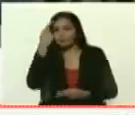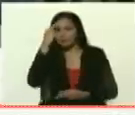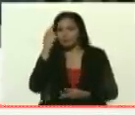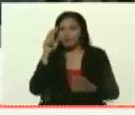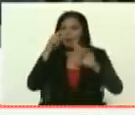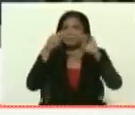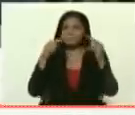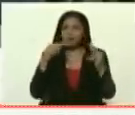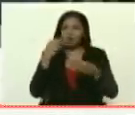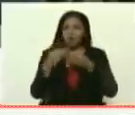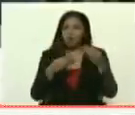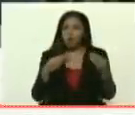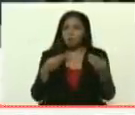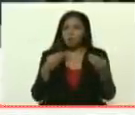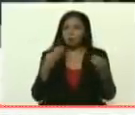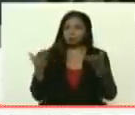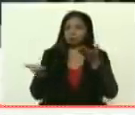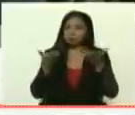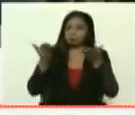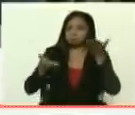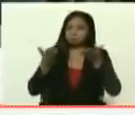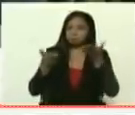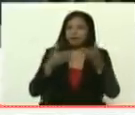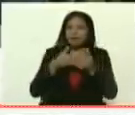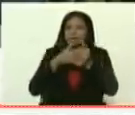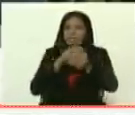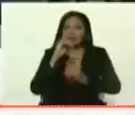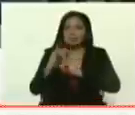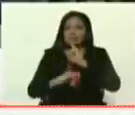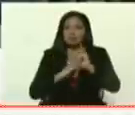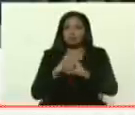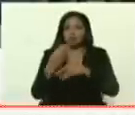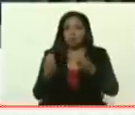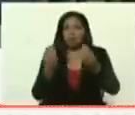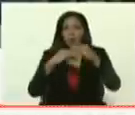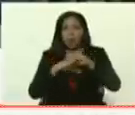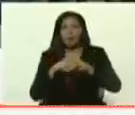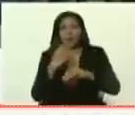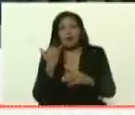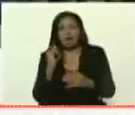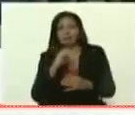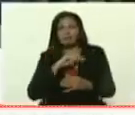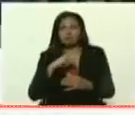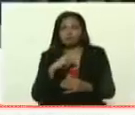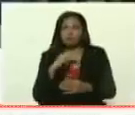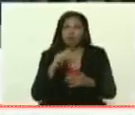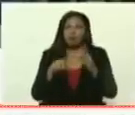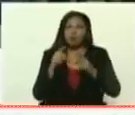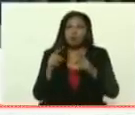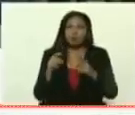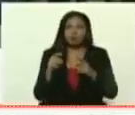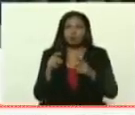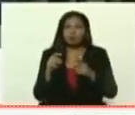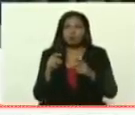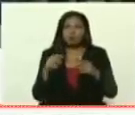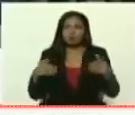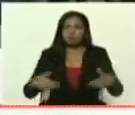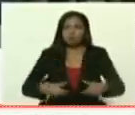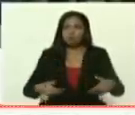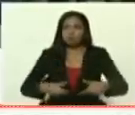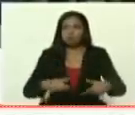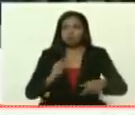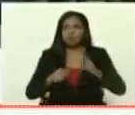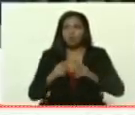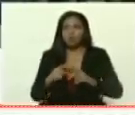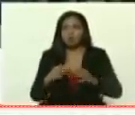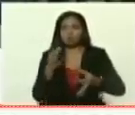logra compatibilizar estas reuniones con líderes internacionales con la presión del reciente informe de